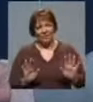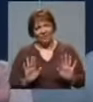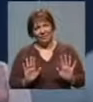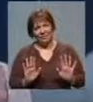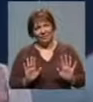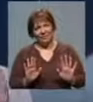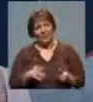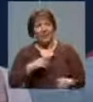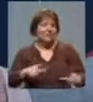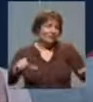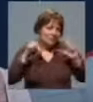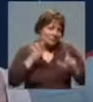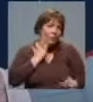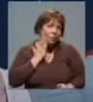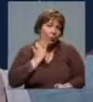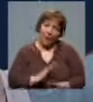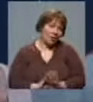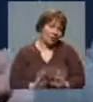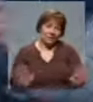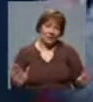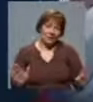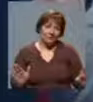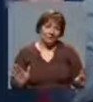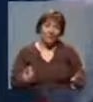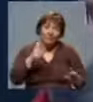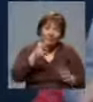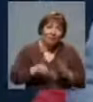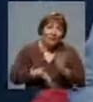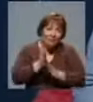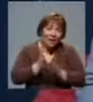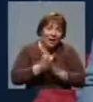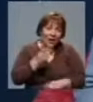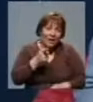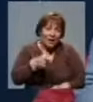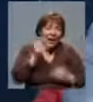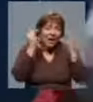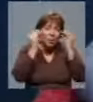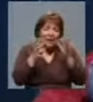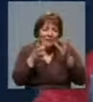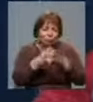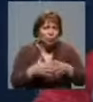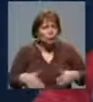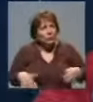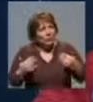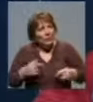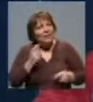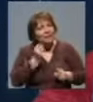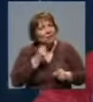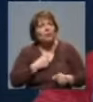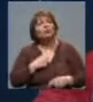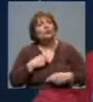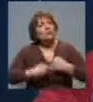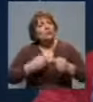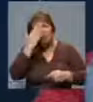hacer protagonismo político en aras de algo muy importante como es la educación nosotros vamos a seguir trabajando